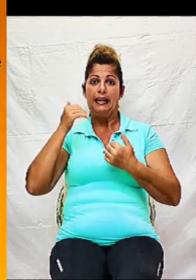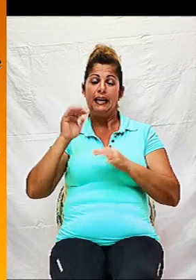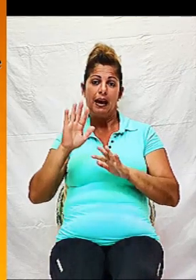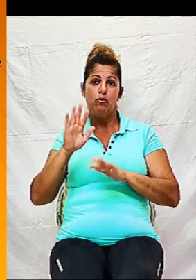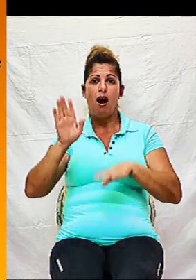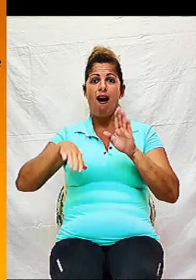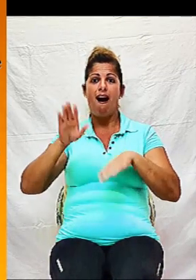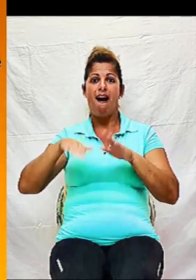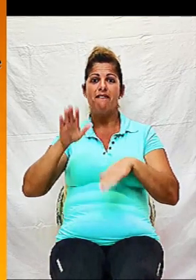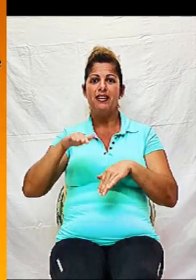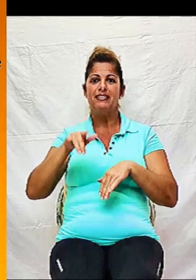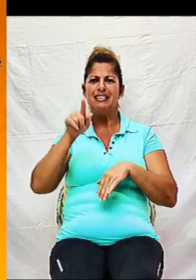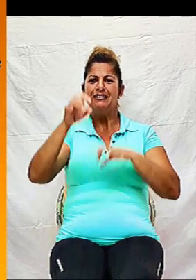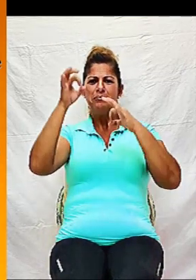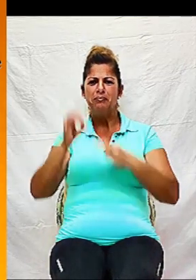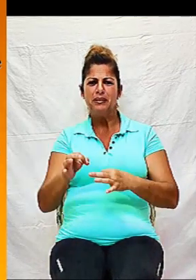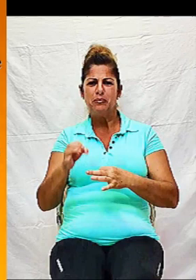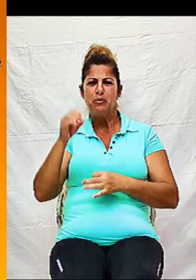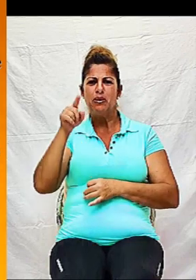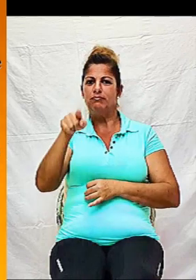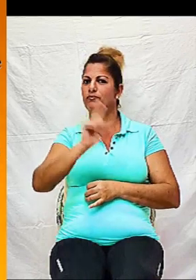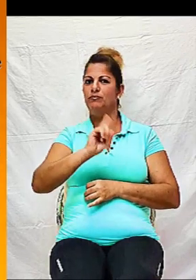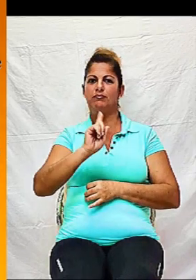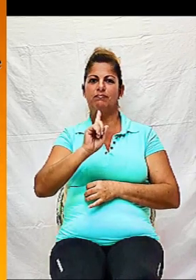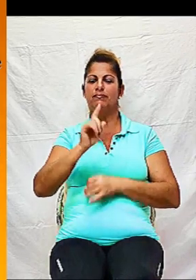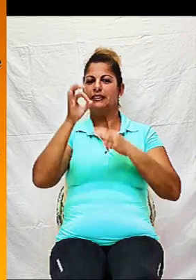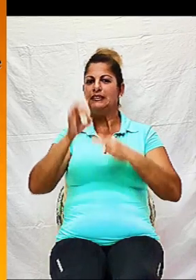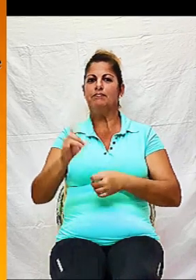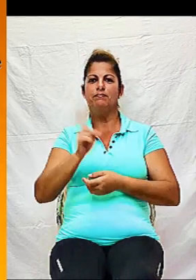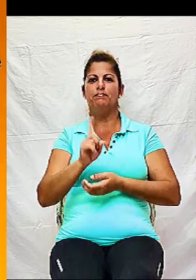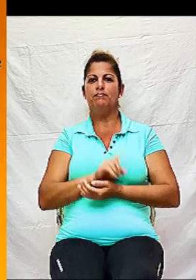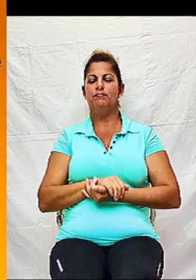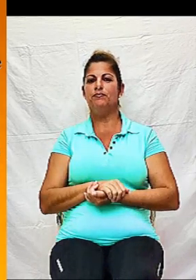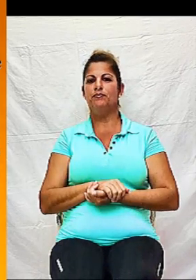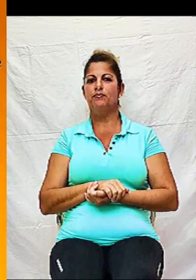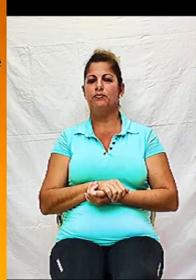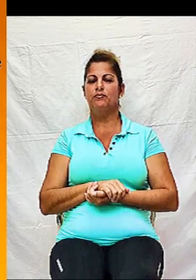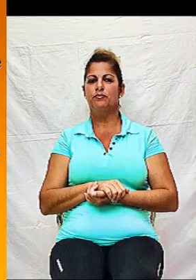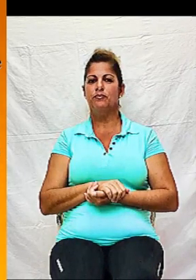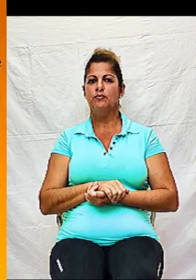Lo que creemos solo refleja lo que pensamos, nunca la realidad.